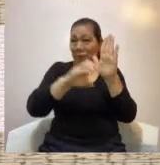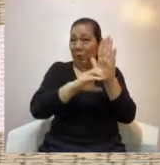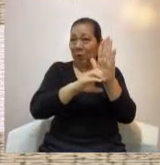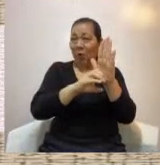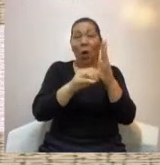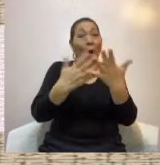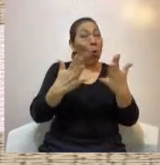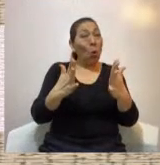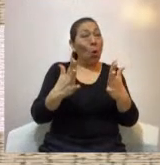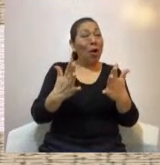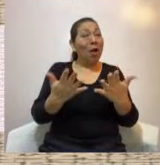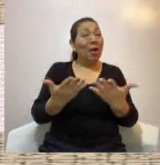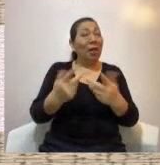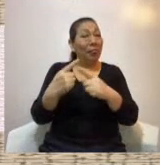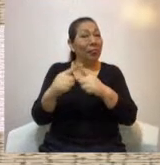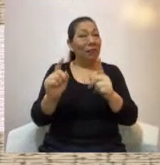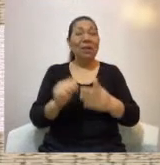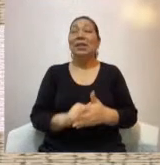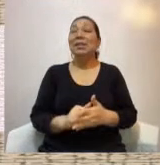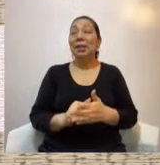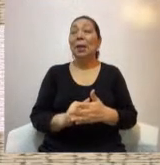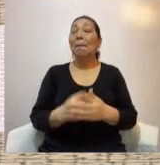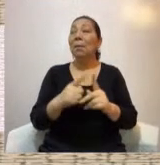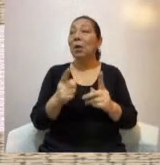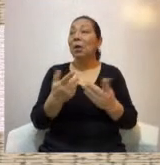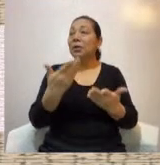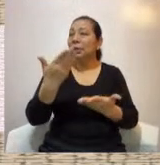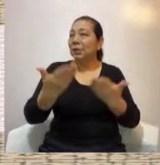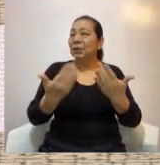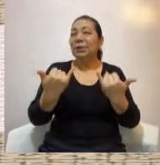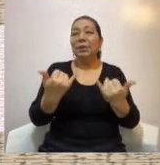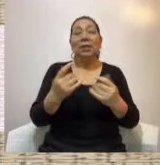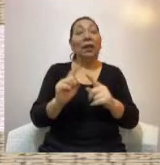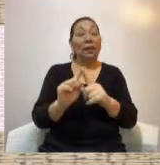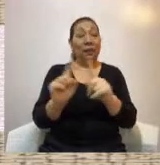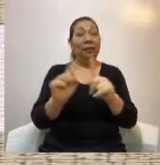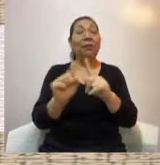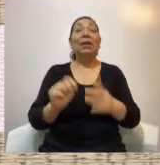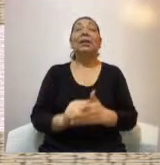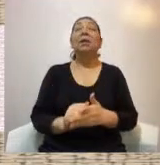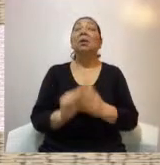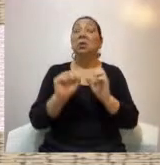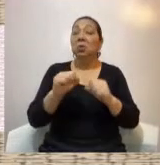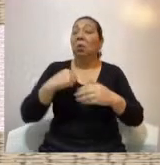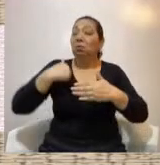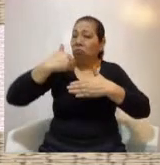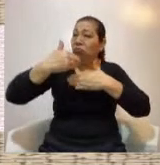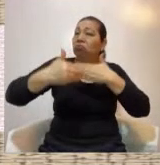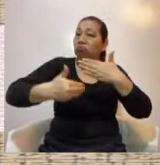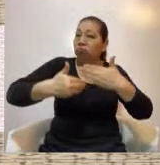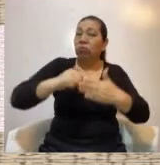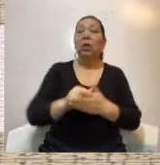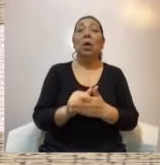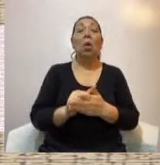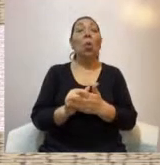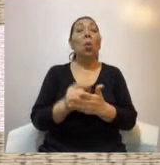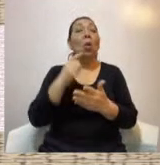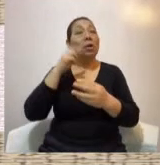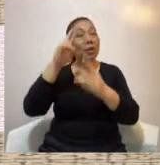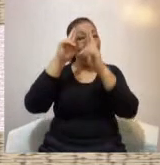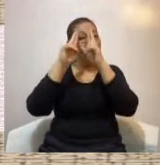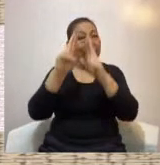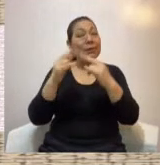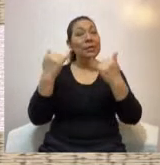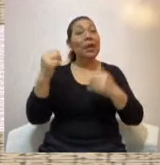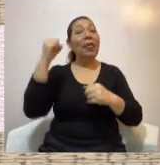Constitucional es que no dispensar un trato diferenciado a situaciones de hecho distintas puede generar, al fin de cuentas,